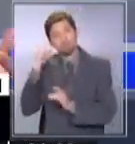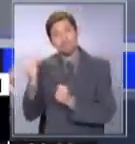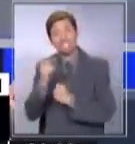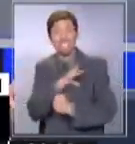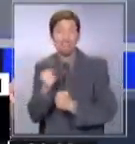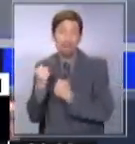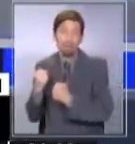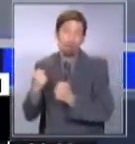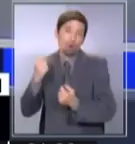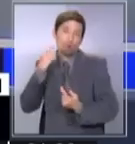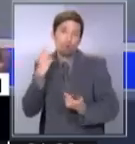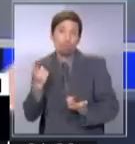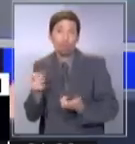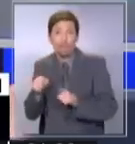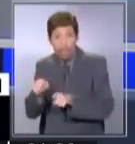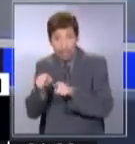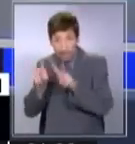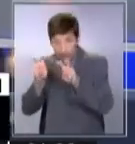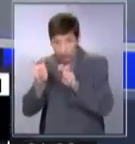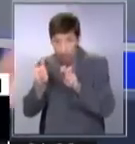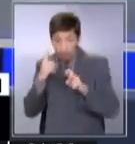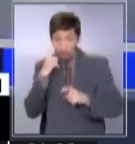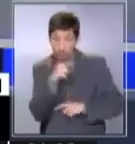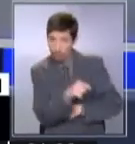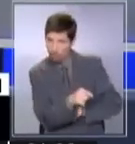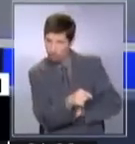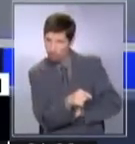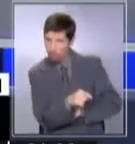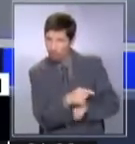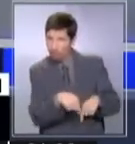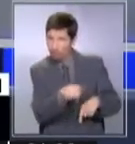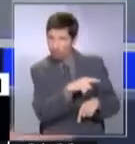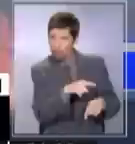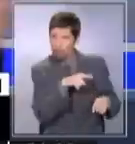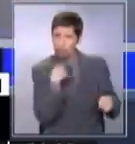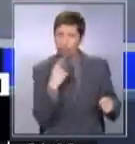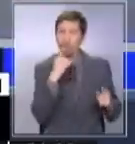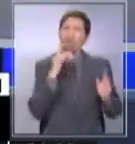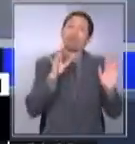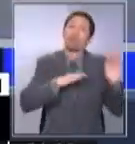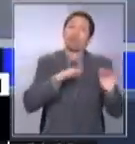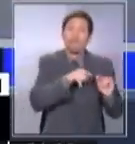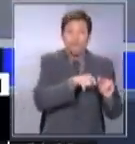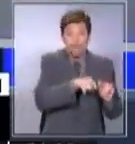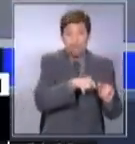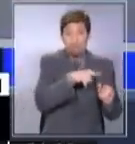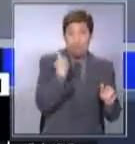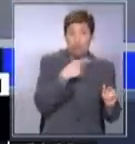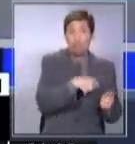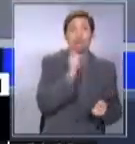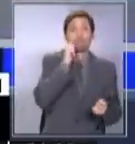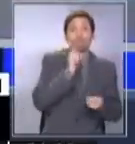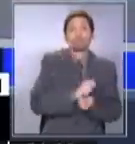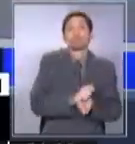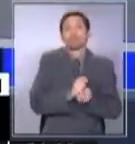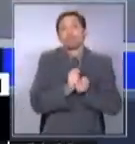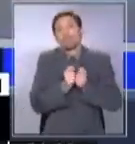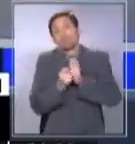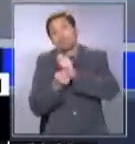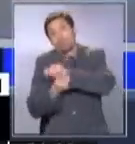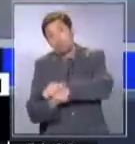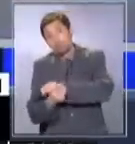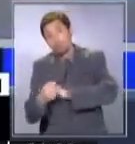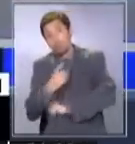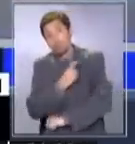evaluación obviamente subjetiva porque para esto hay opiniones de distinto tipo se puede traspasar en algo a lo que pueda hacer las elecciones parlamentarias o